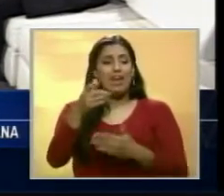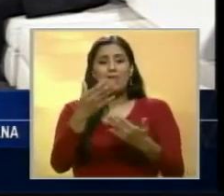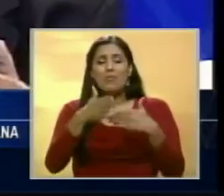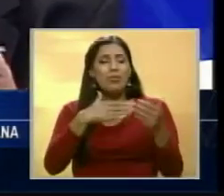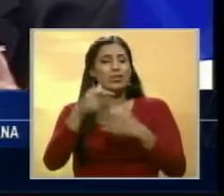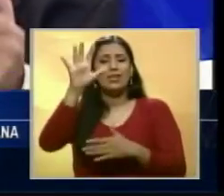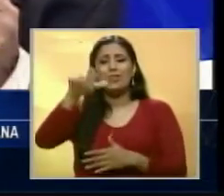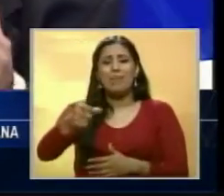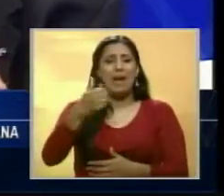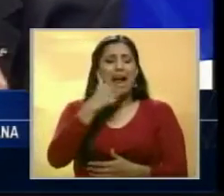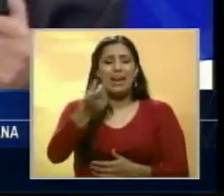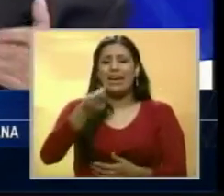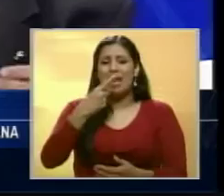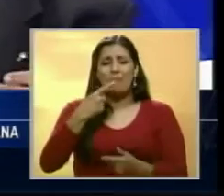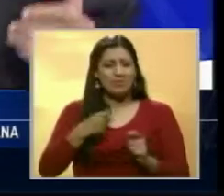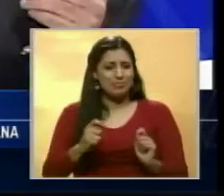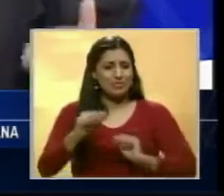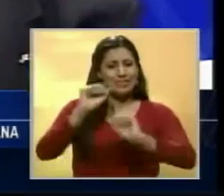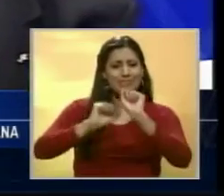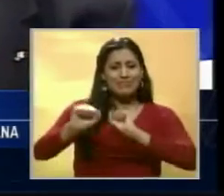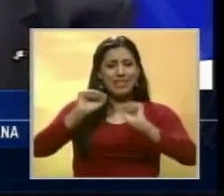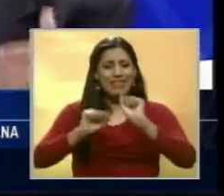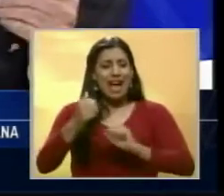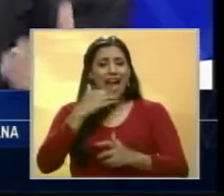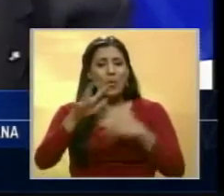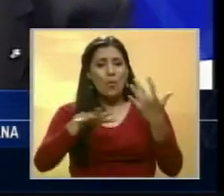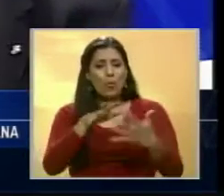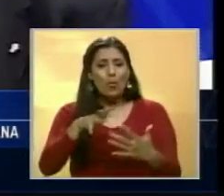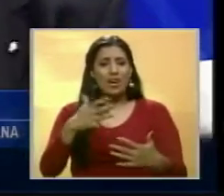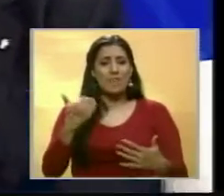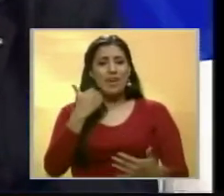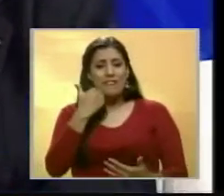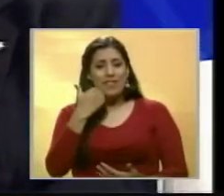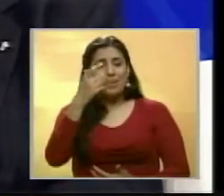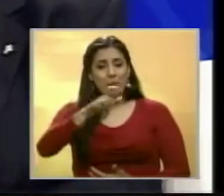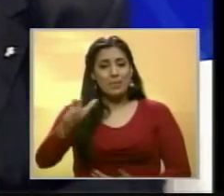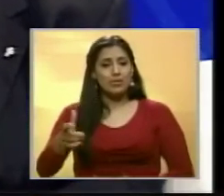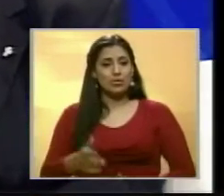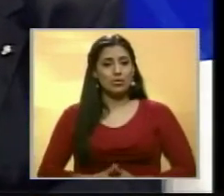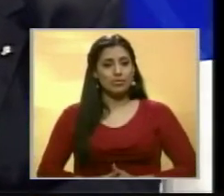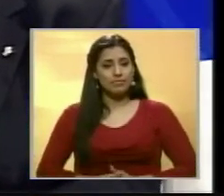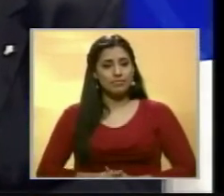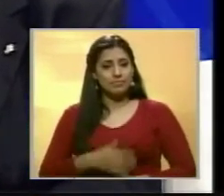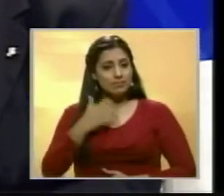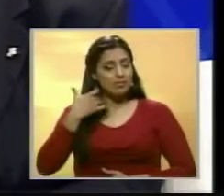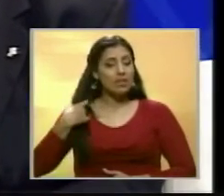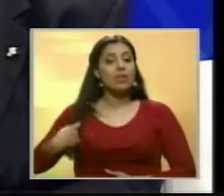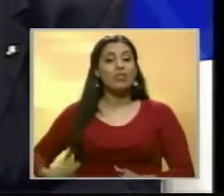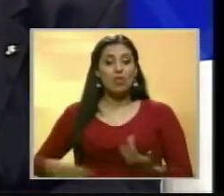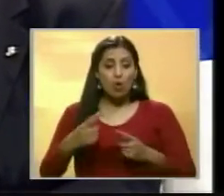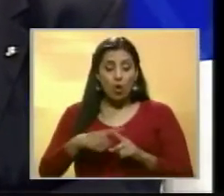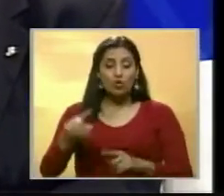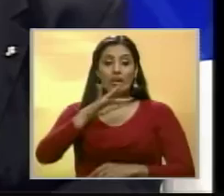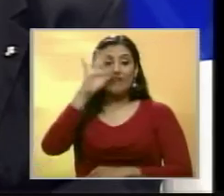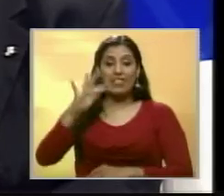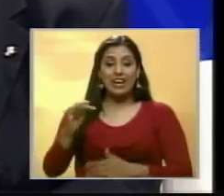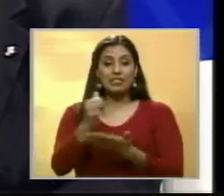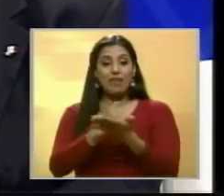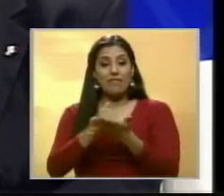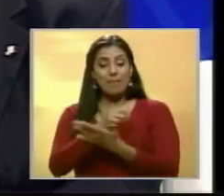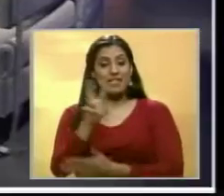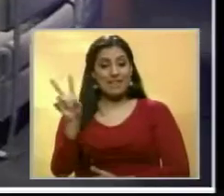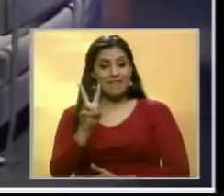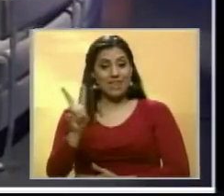solo están buscando algo para tratar de paliar la grave situación y la patología que están presentando. Según cifras de la Federación